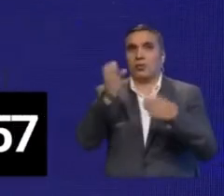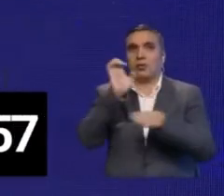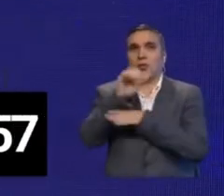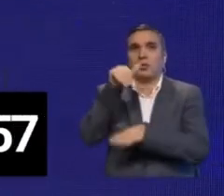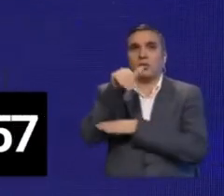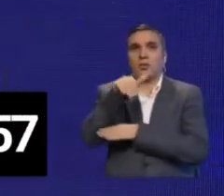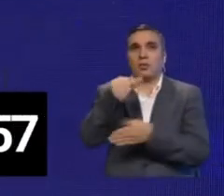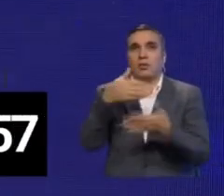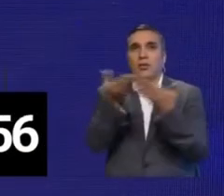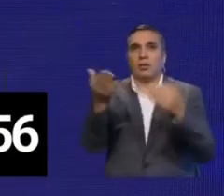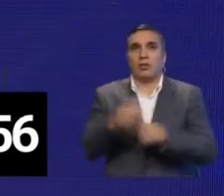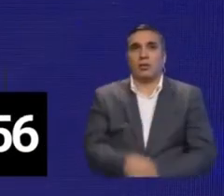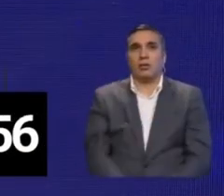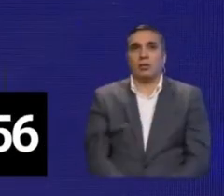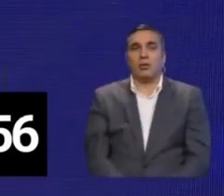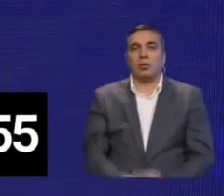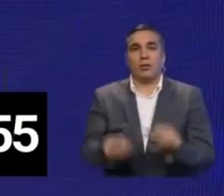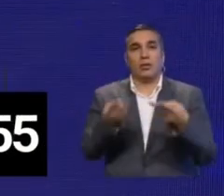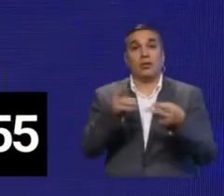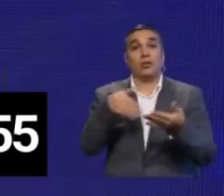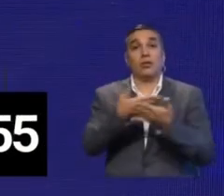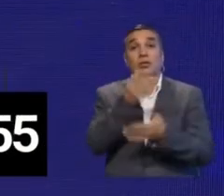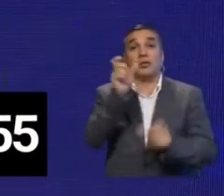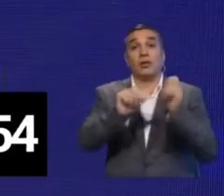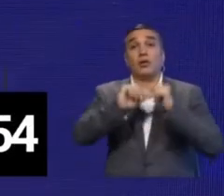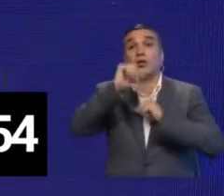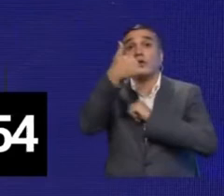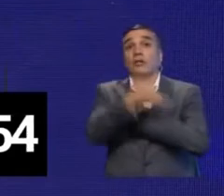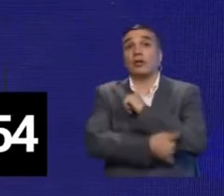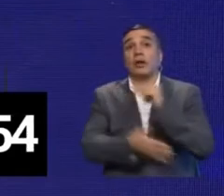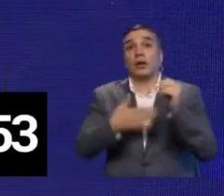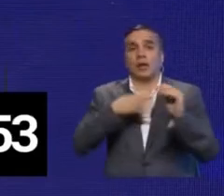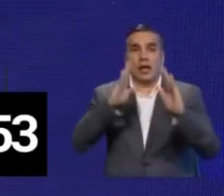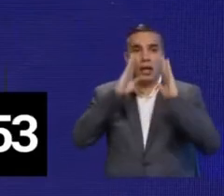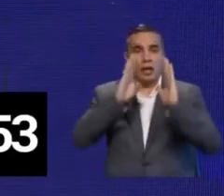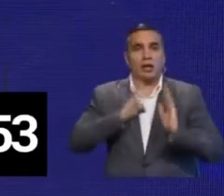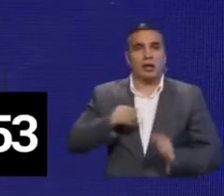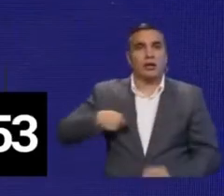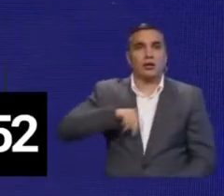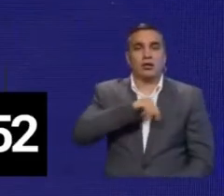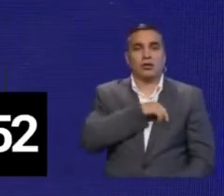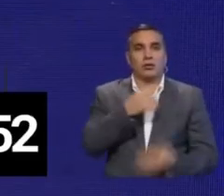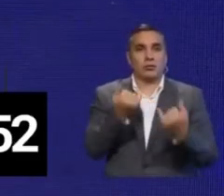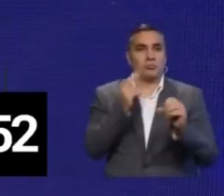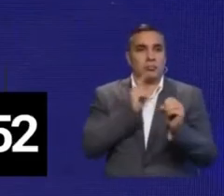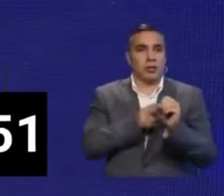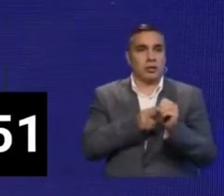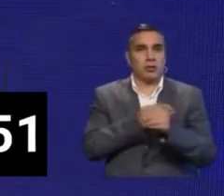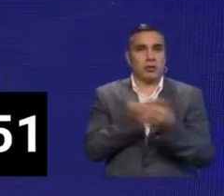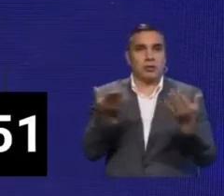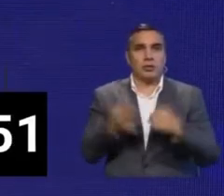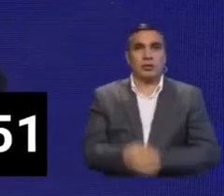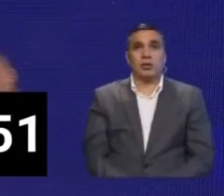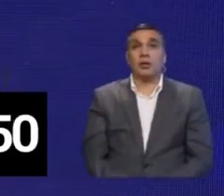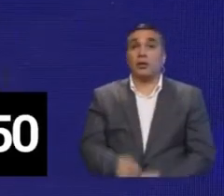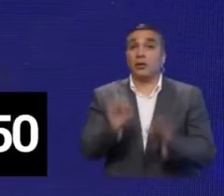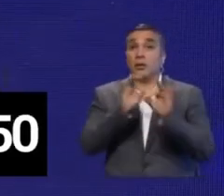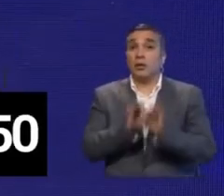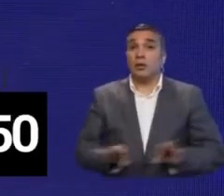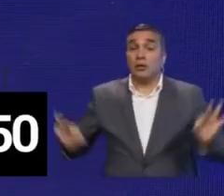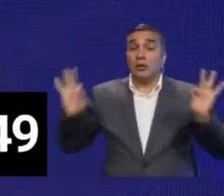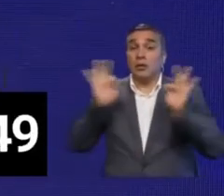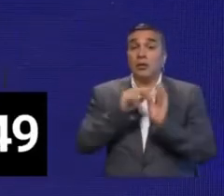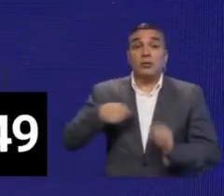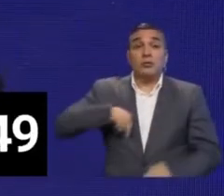ecuatorianos y ecuatorianas, especialmente a nuestros hermanos migrantes que están muy pendientes de esta participación. Es muy importante que